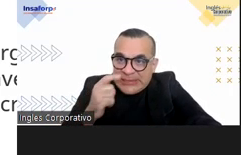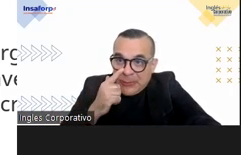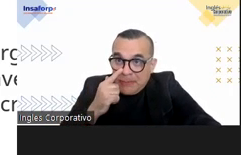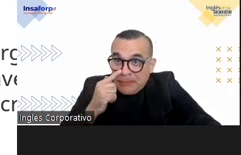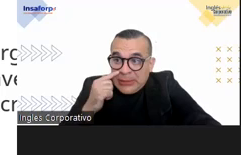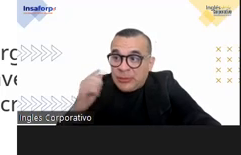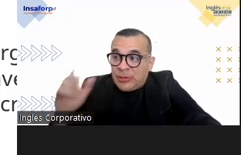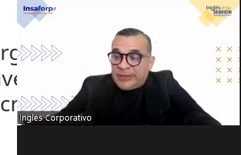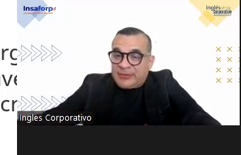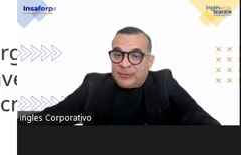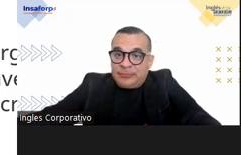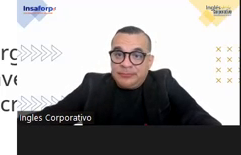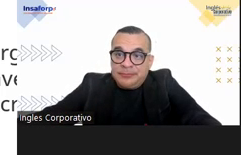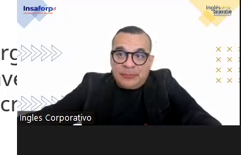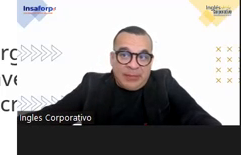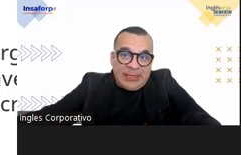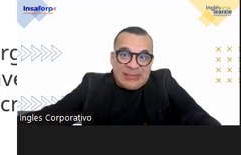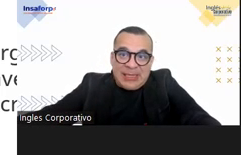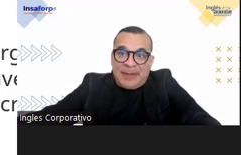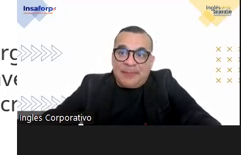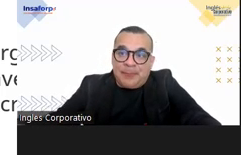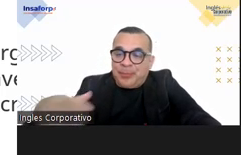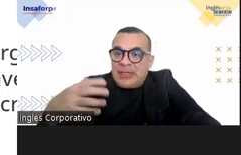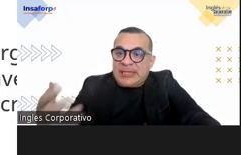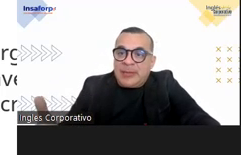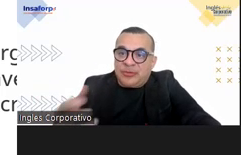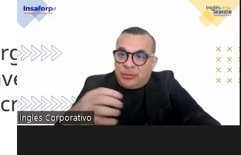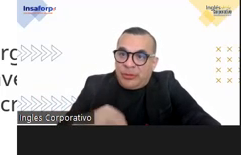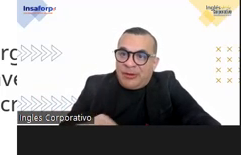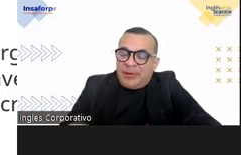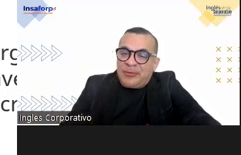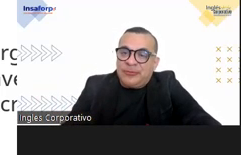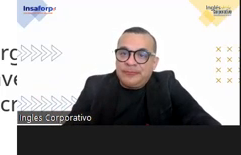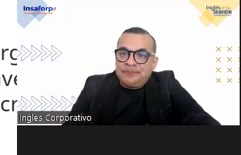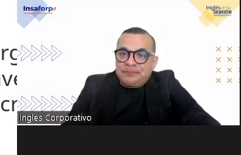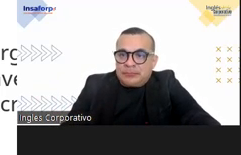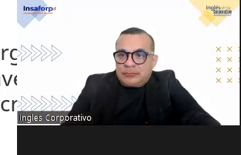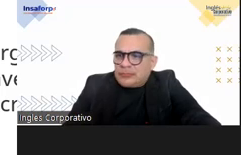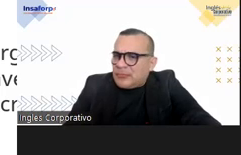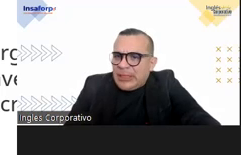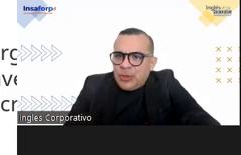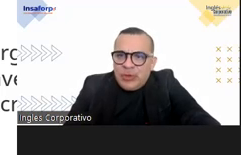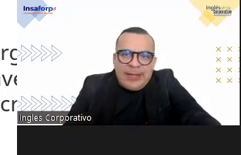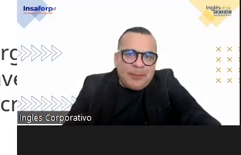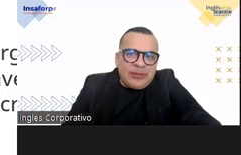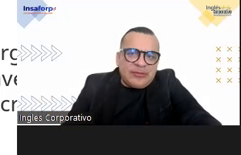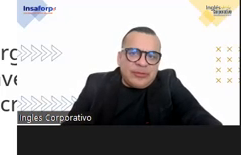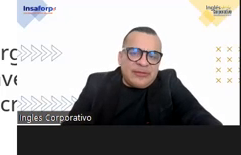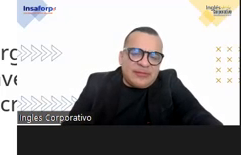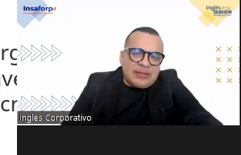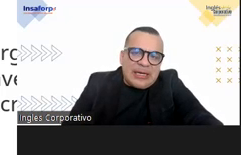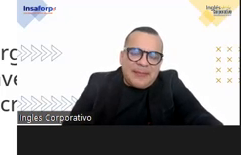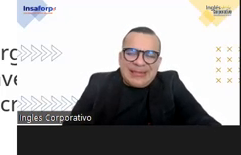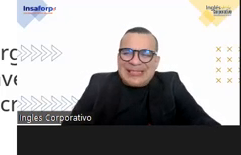desempeño financiero de una organización. Imagínense qué mal estaríamos si no lo evaluamos. Y un ejemplo de